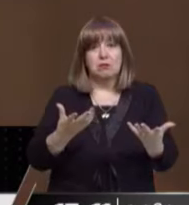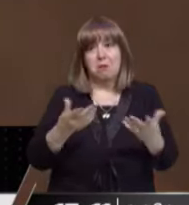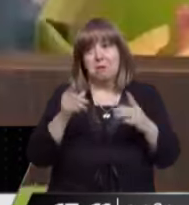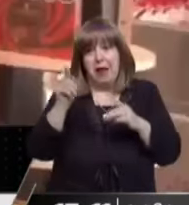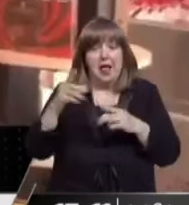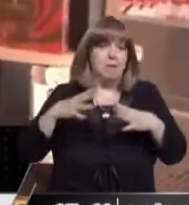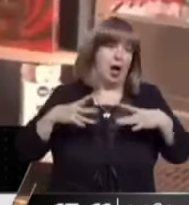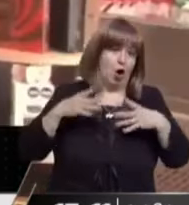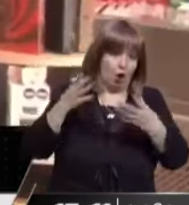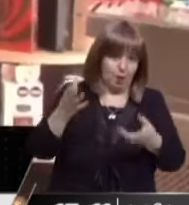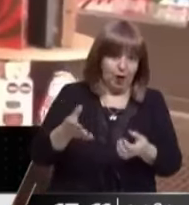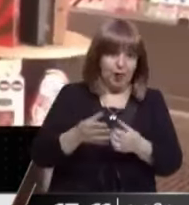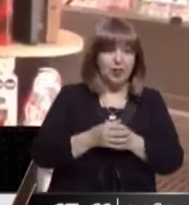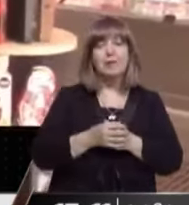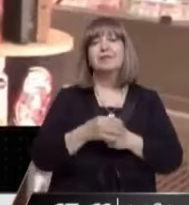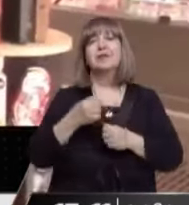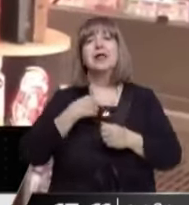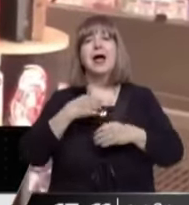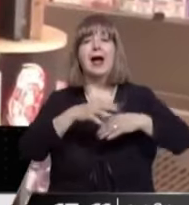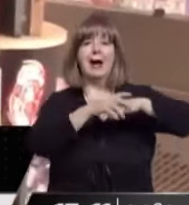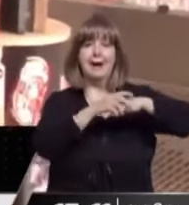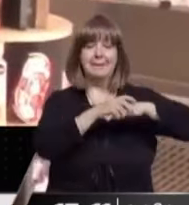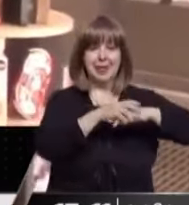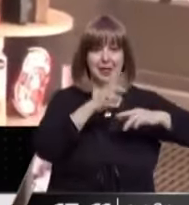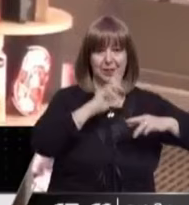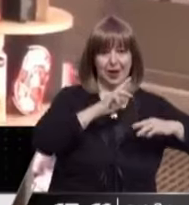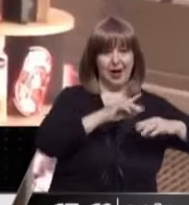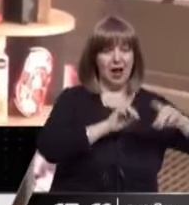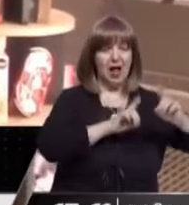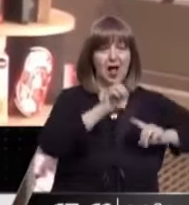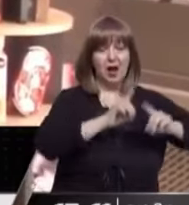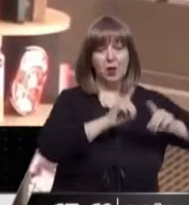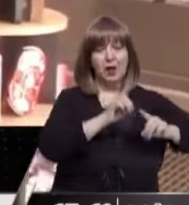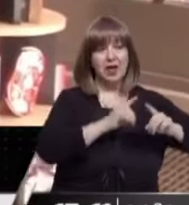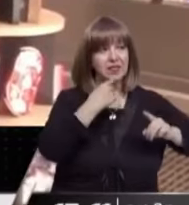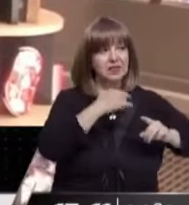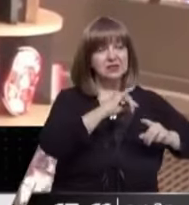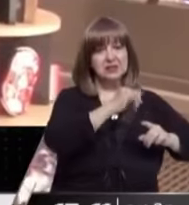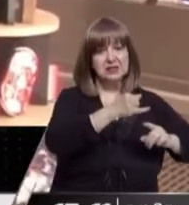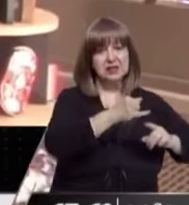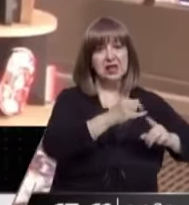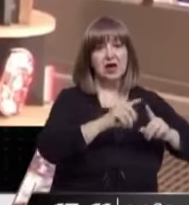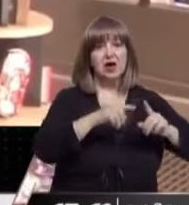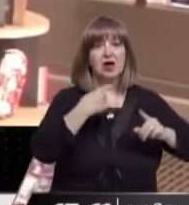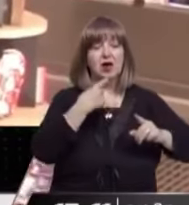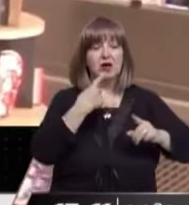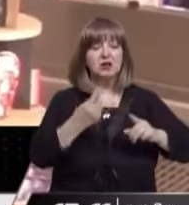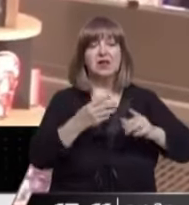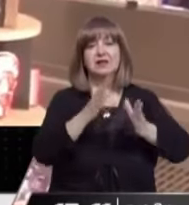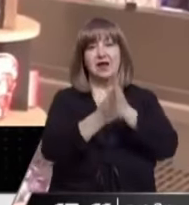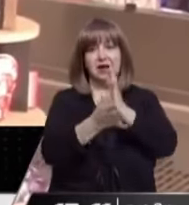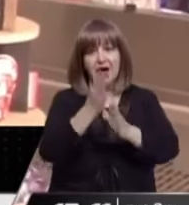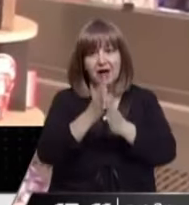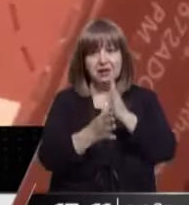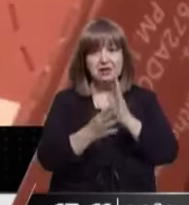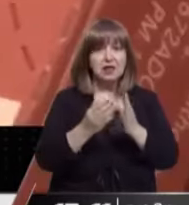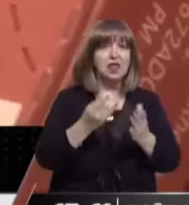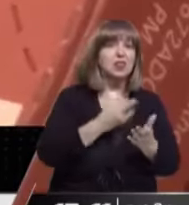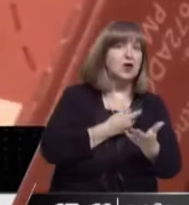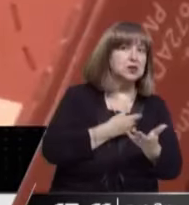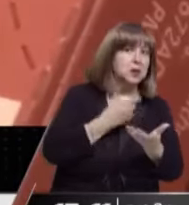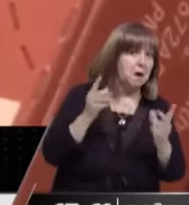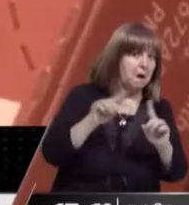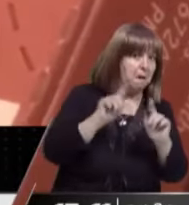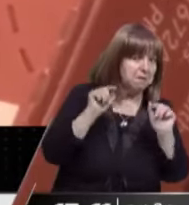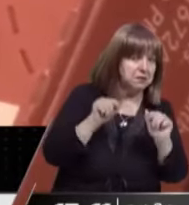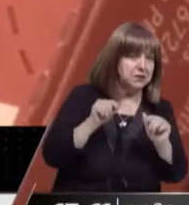ellos. Y entre mis amigas, algunas usan, otras dicen que hay lugares donde aún los dan gratis, pero no,